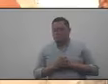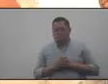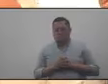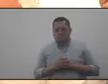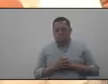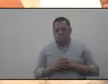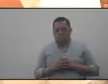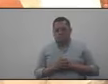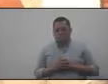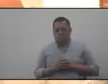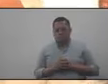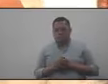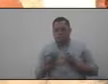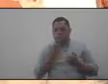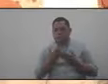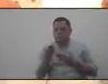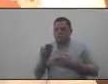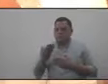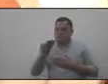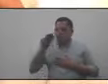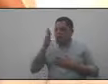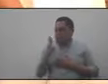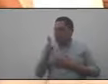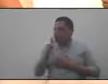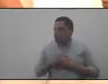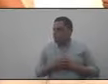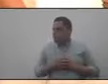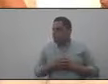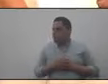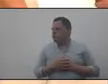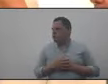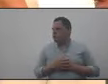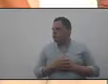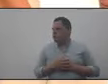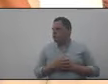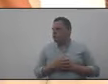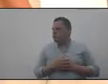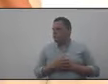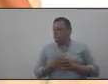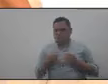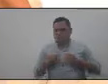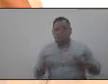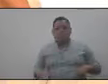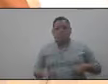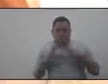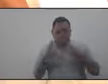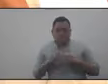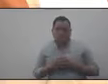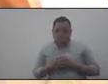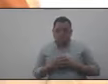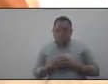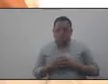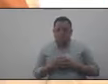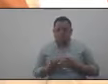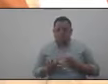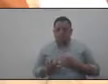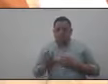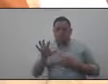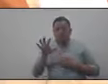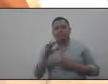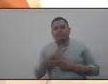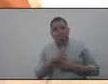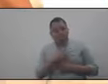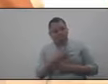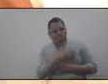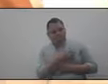pues dale gracias a Dios porque tengo vida después de un cáncer de mama que me